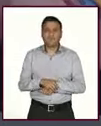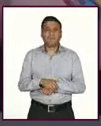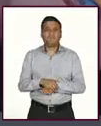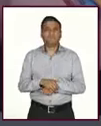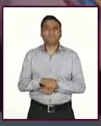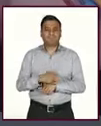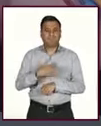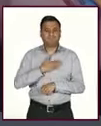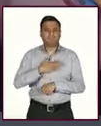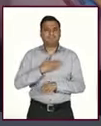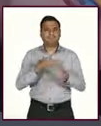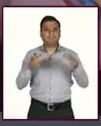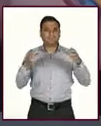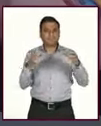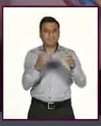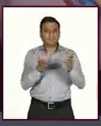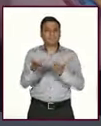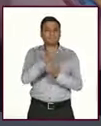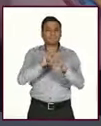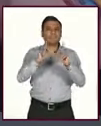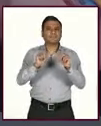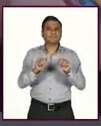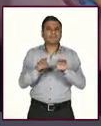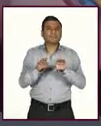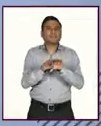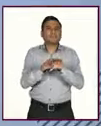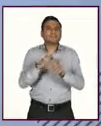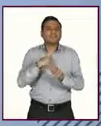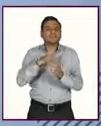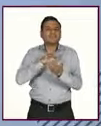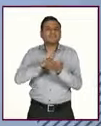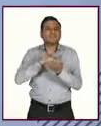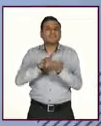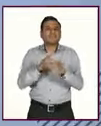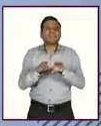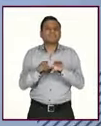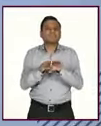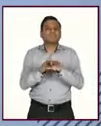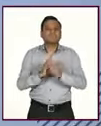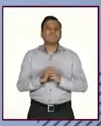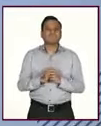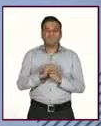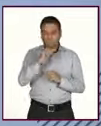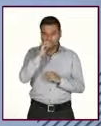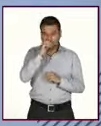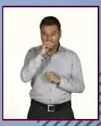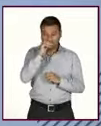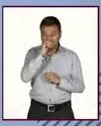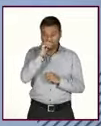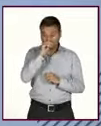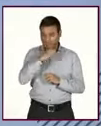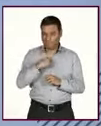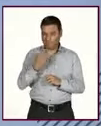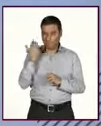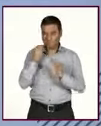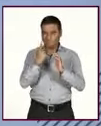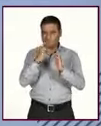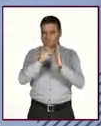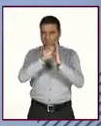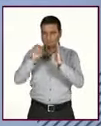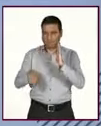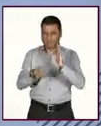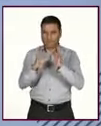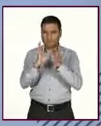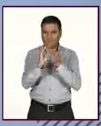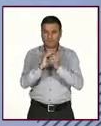de paz en mi comunidad? Pues Alguno de los ejemplos que puse ahora, pues es